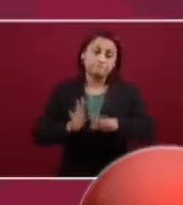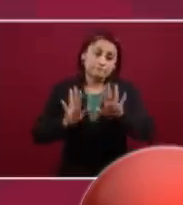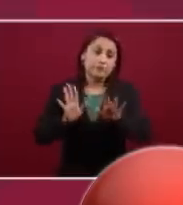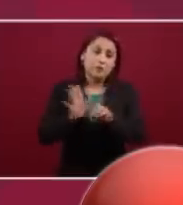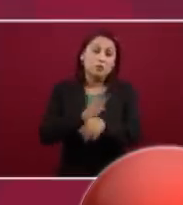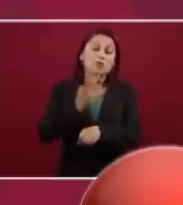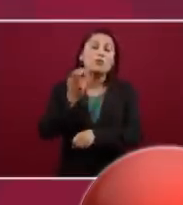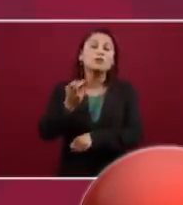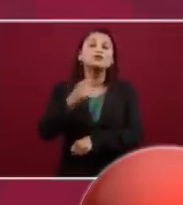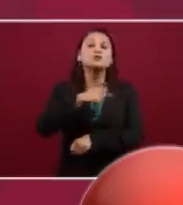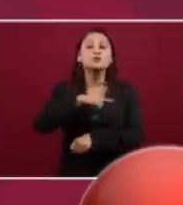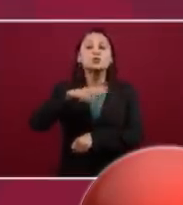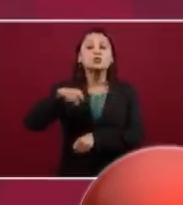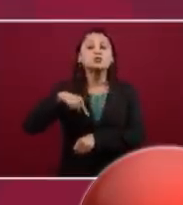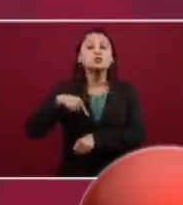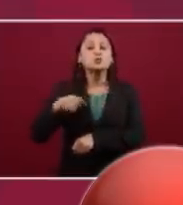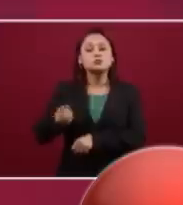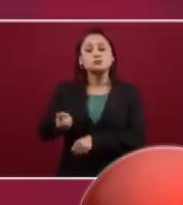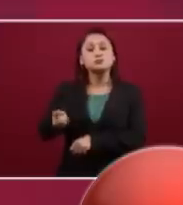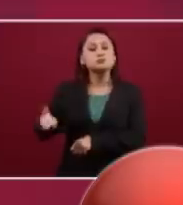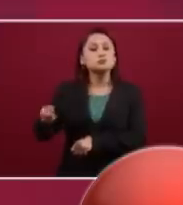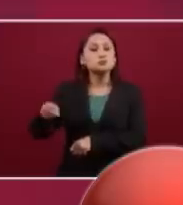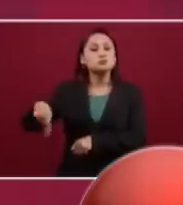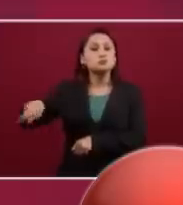decidimos dar autonomía.